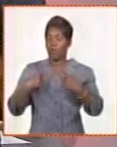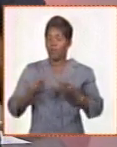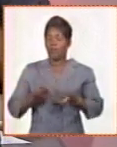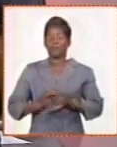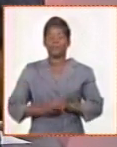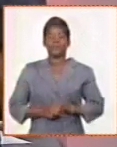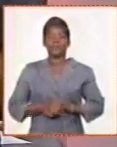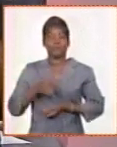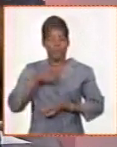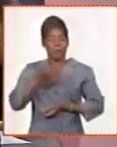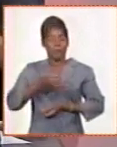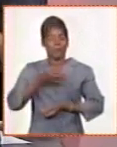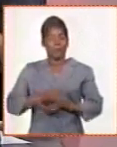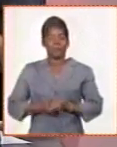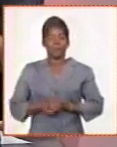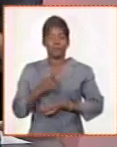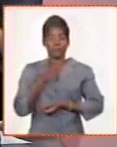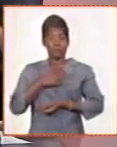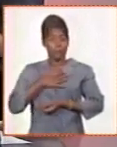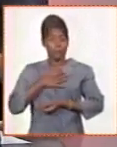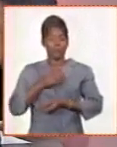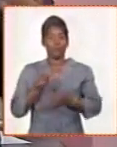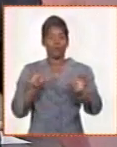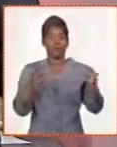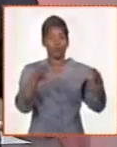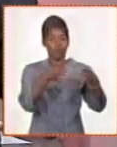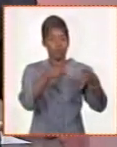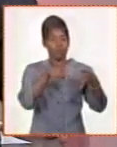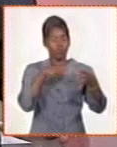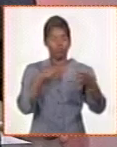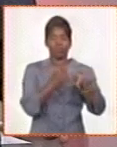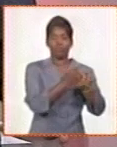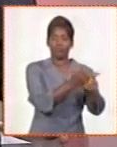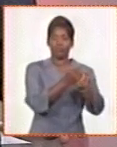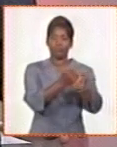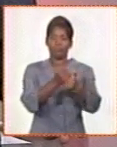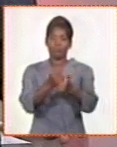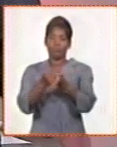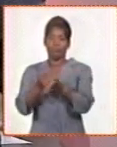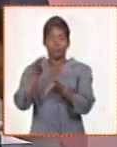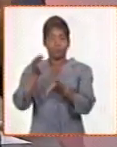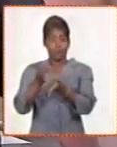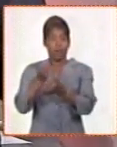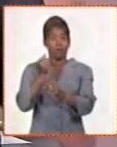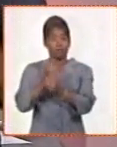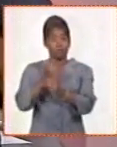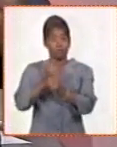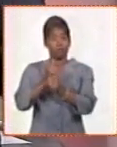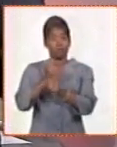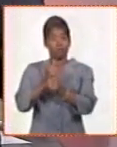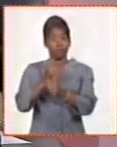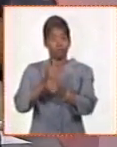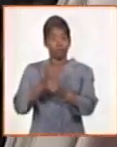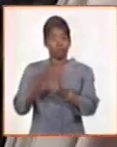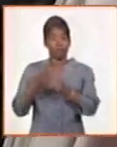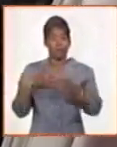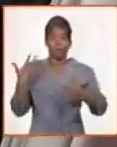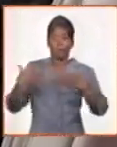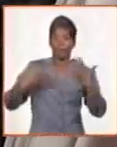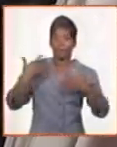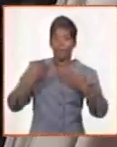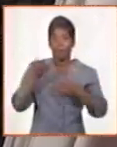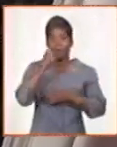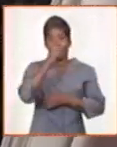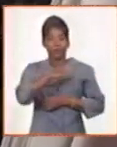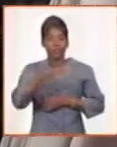Nosotros estamos ahora, además de esto, este trabajo comunitario, además de todo el trabajo que hacemos normalmente teatral, en las